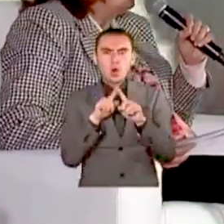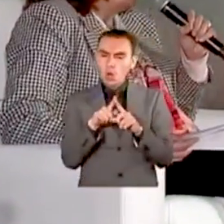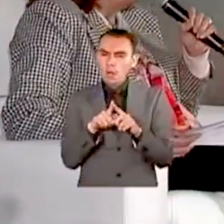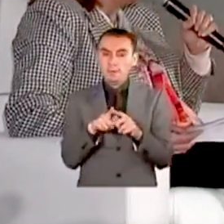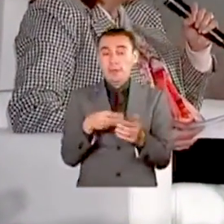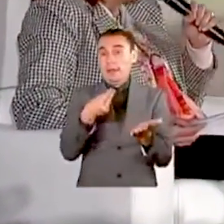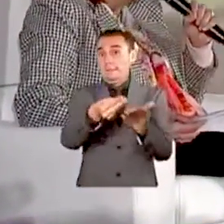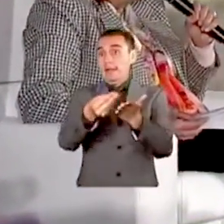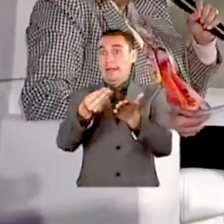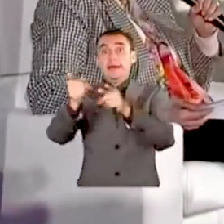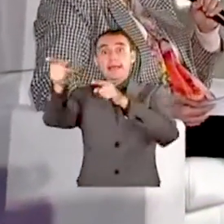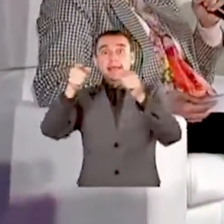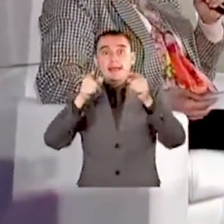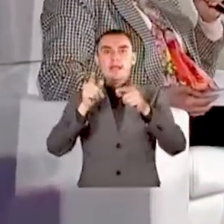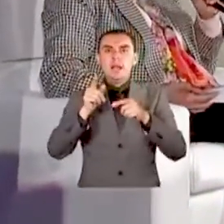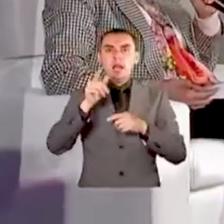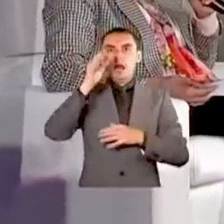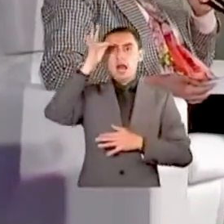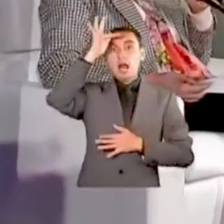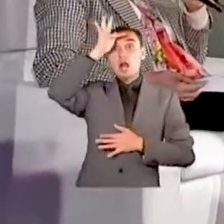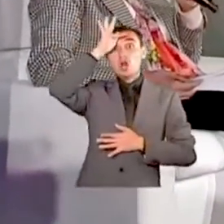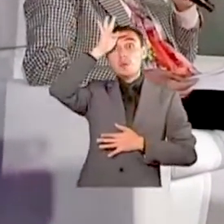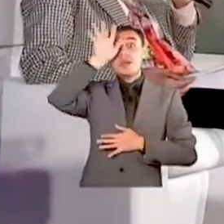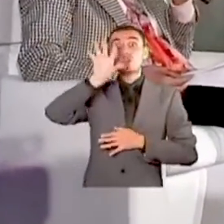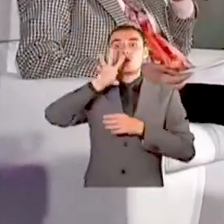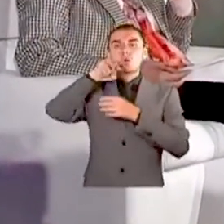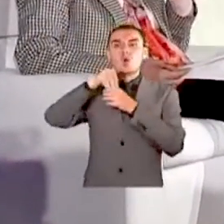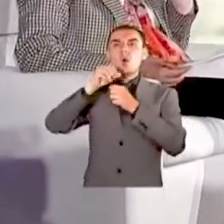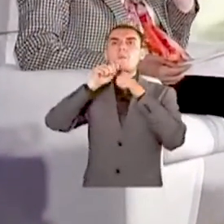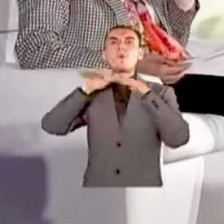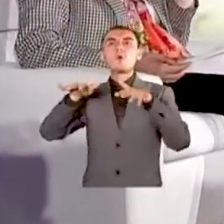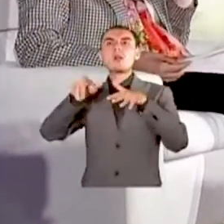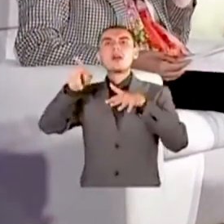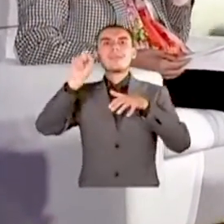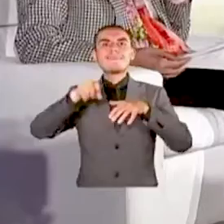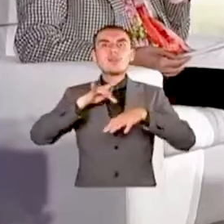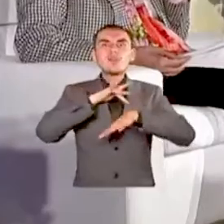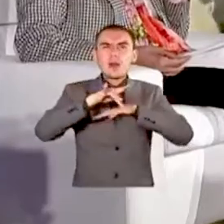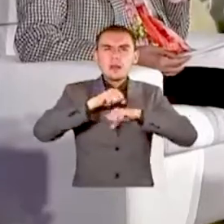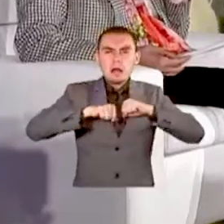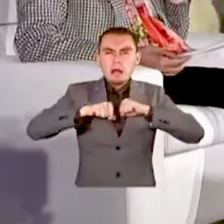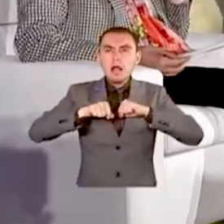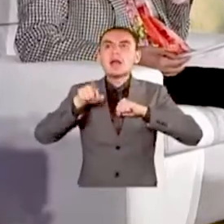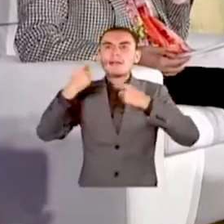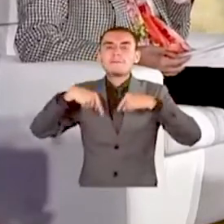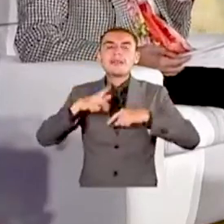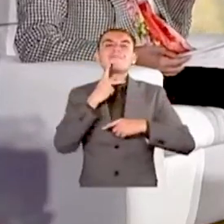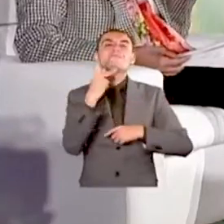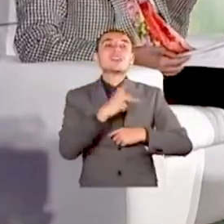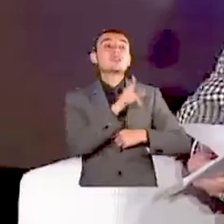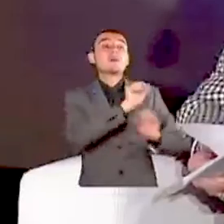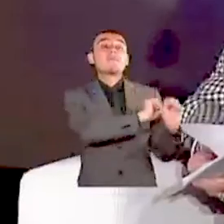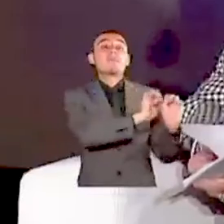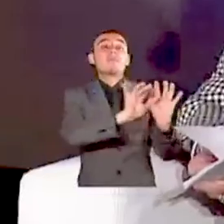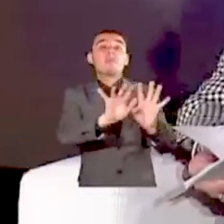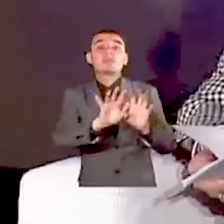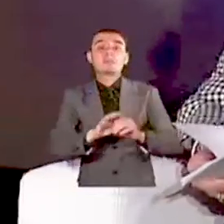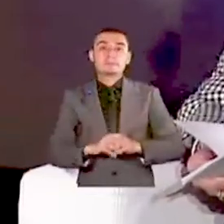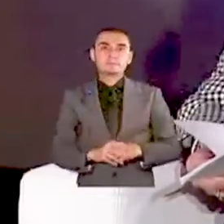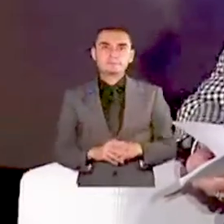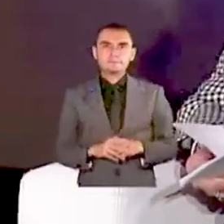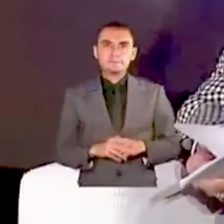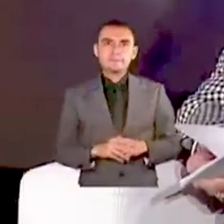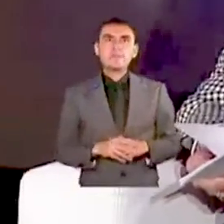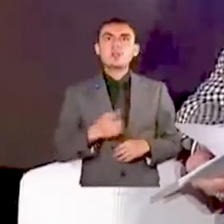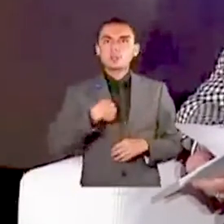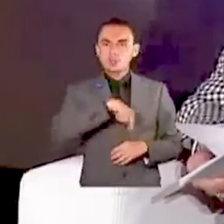paguen a los hospitales públicos la atención que se hace en urgencia, sobre todo a la población venezolana. Se ha venido